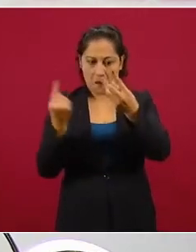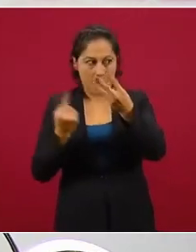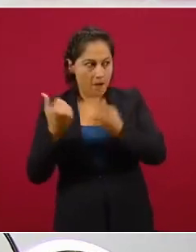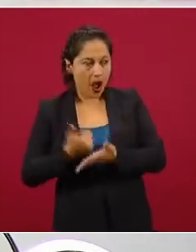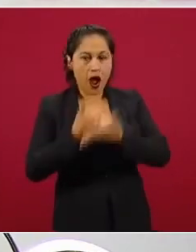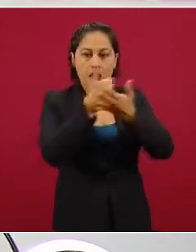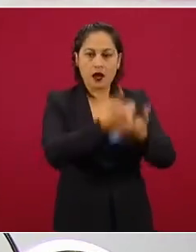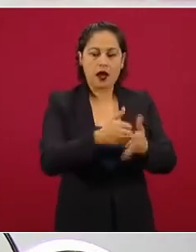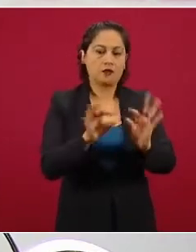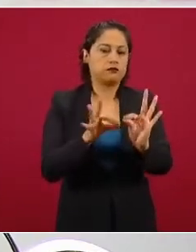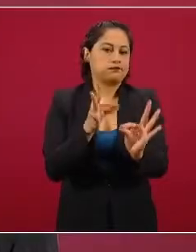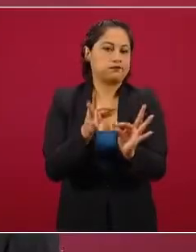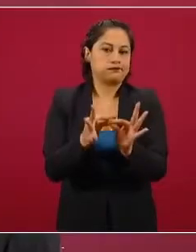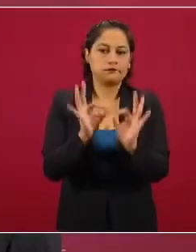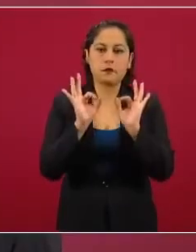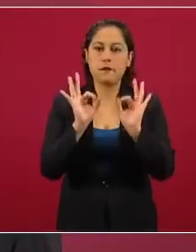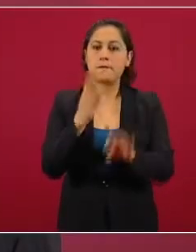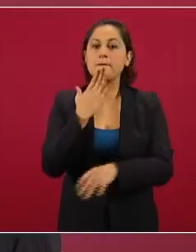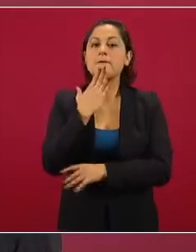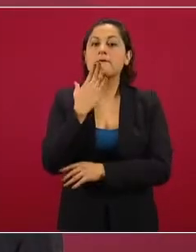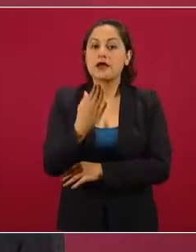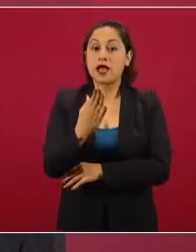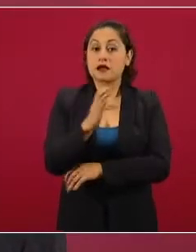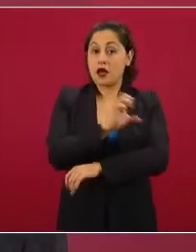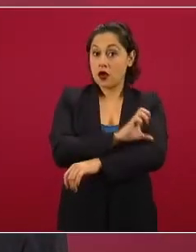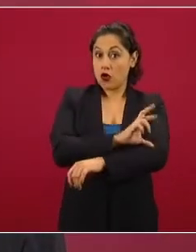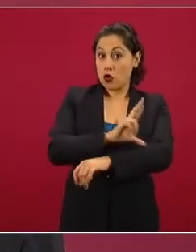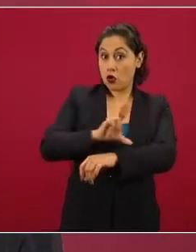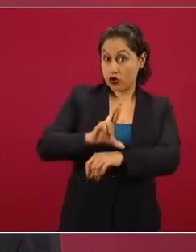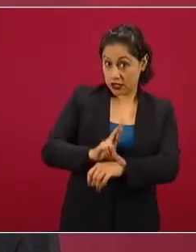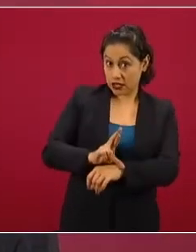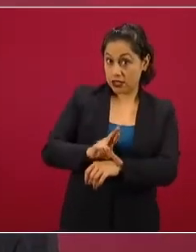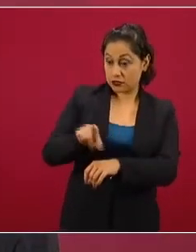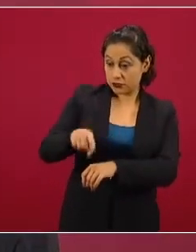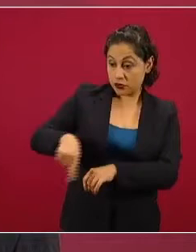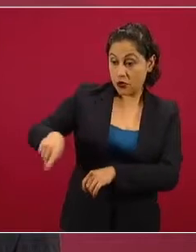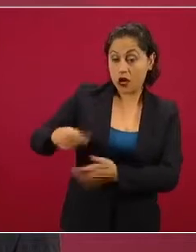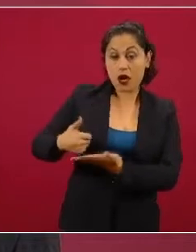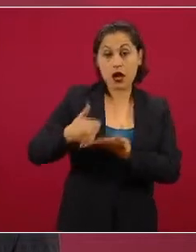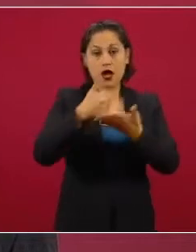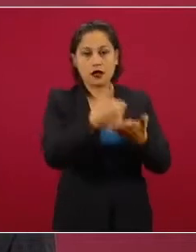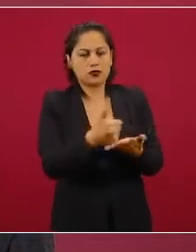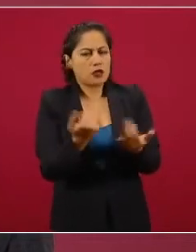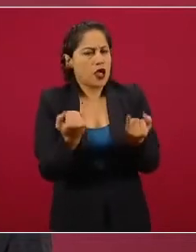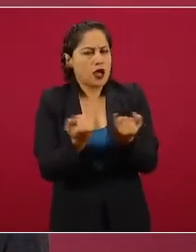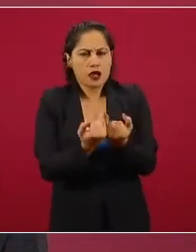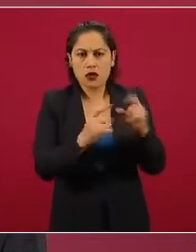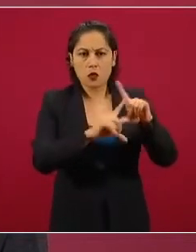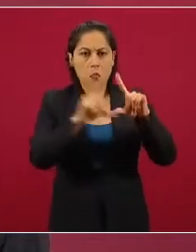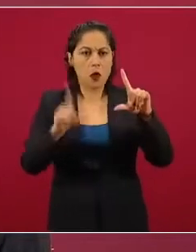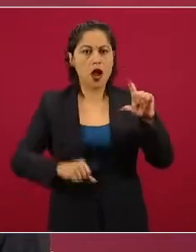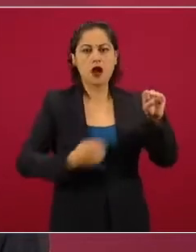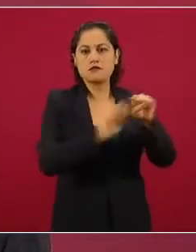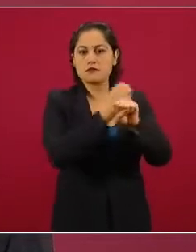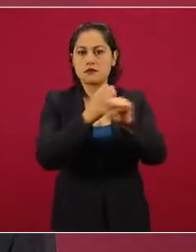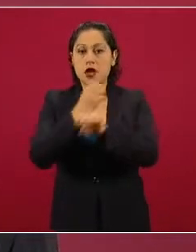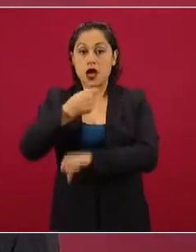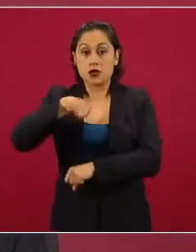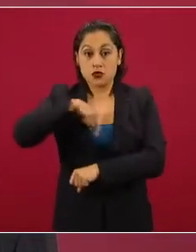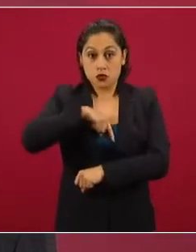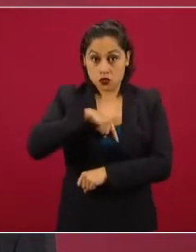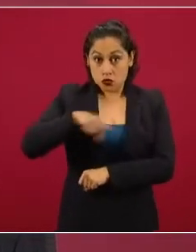de la coordinación, como ha ocurrido, insisto, en las 32 entidades federativas. Para el Gobierno de México no hay distinción